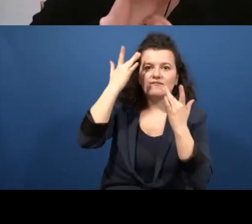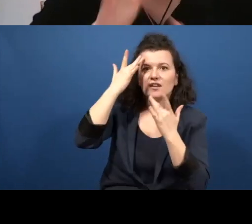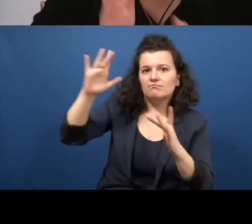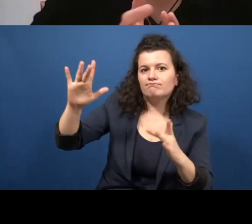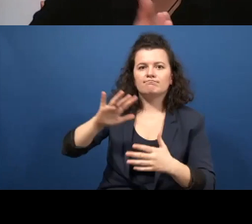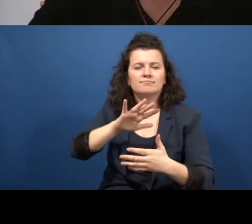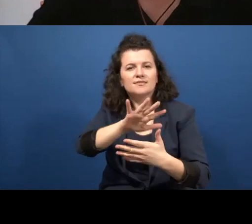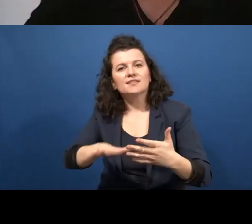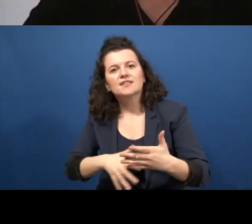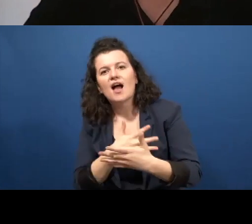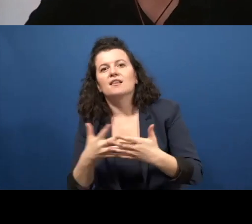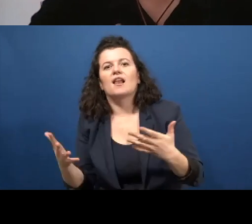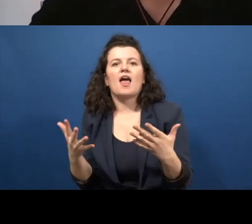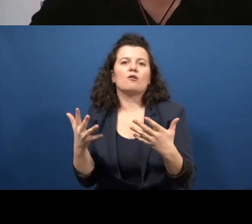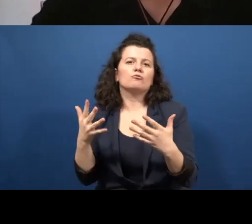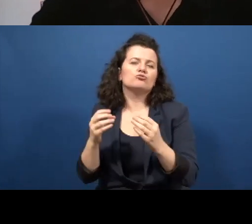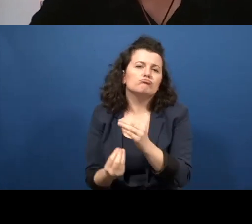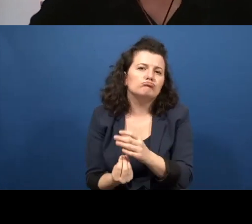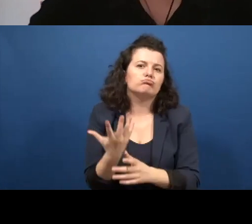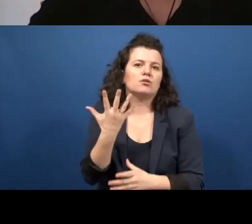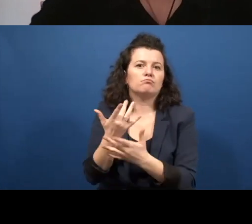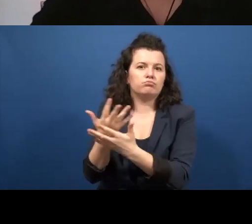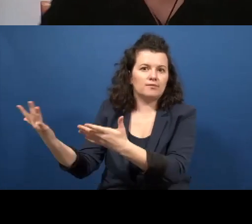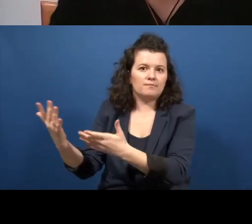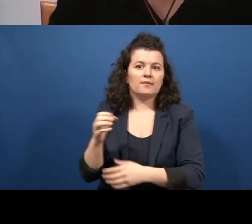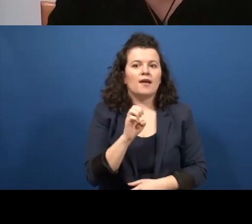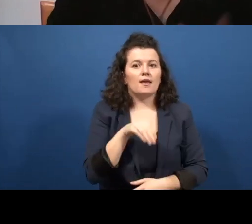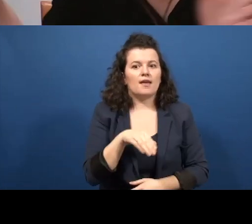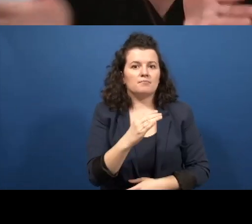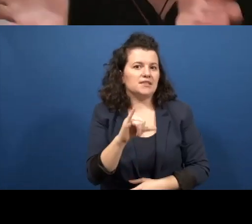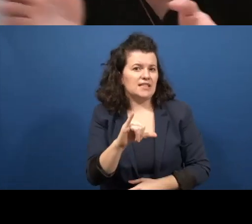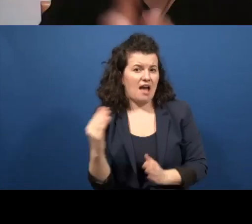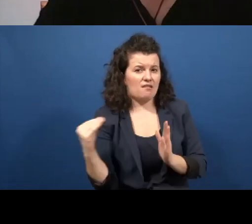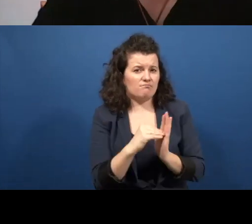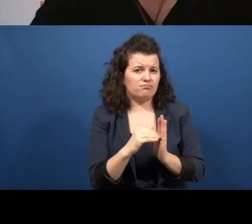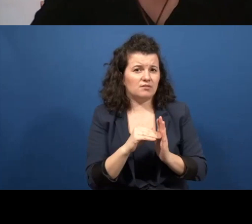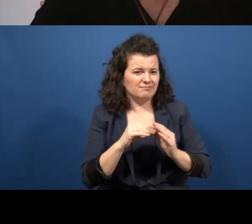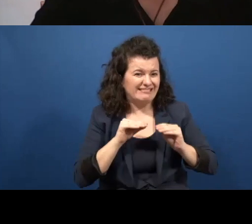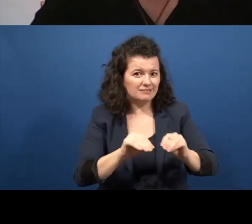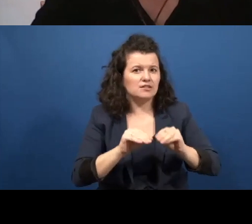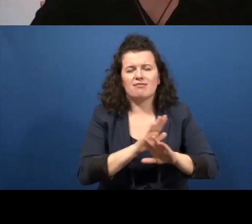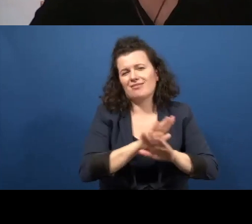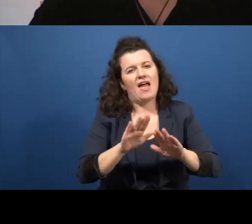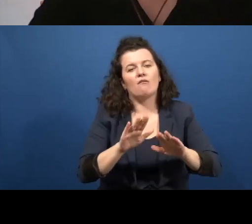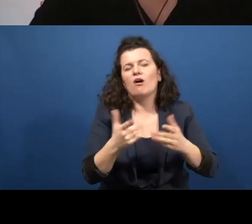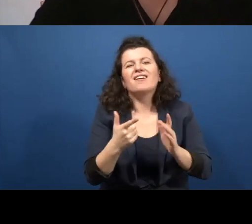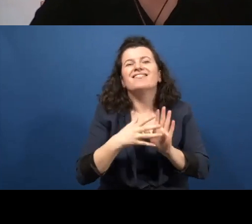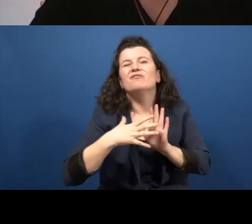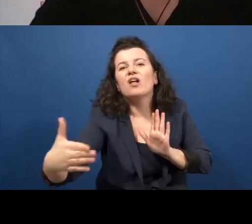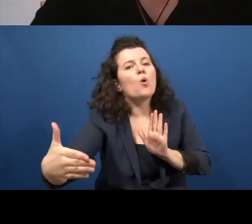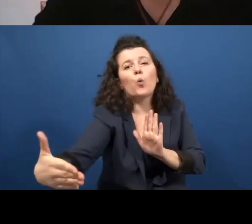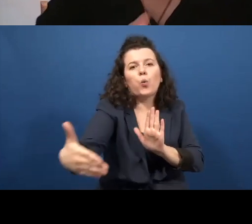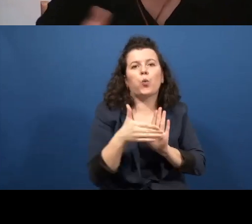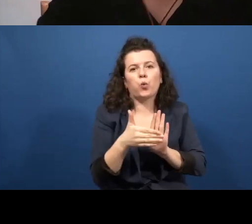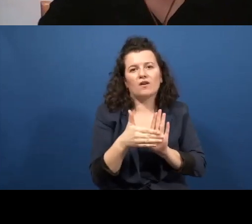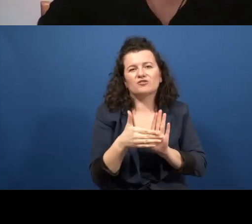hay gran necesidad de conocer la cultura de los sordos y el máster europeo en